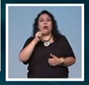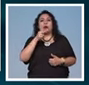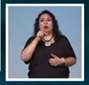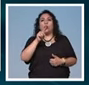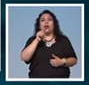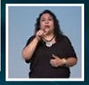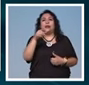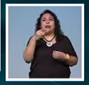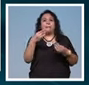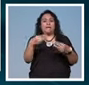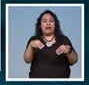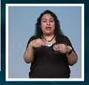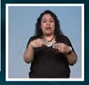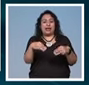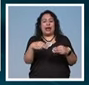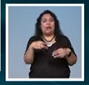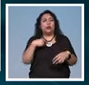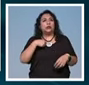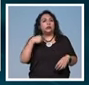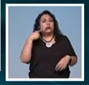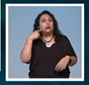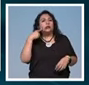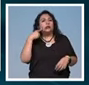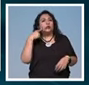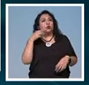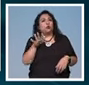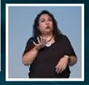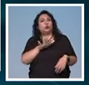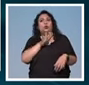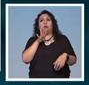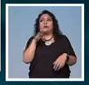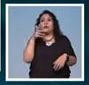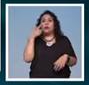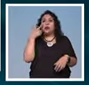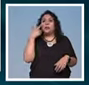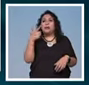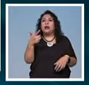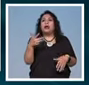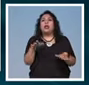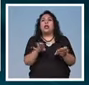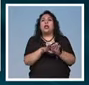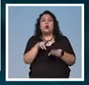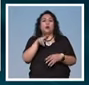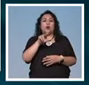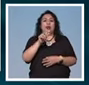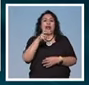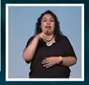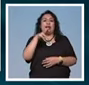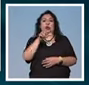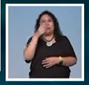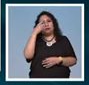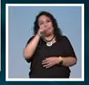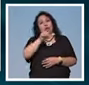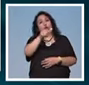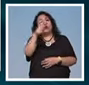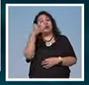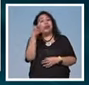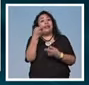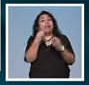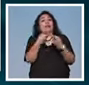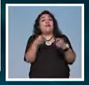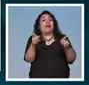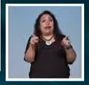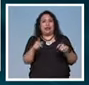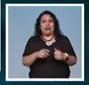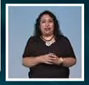en el mercado y ver que los nahuas para los demás eran distintos a